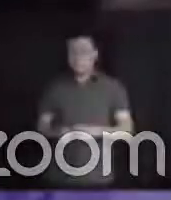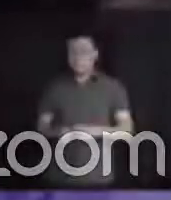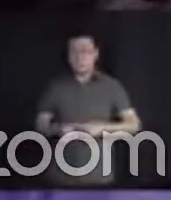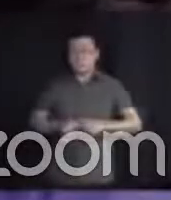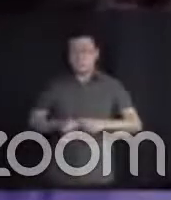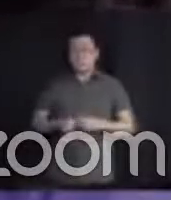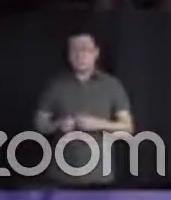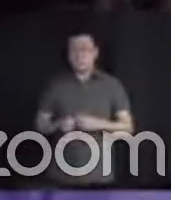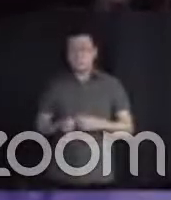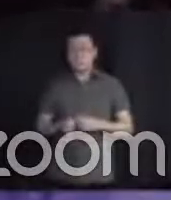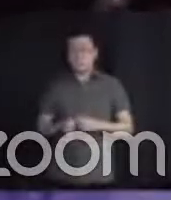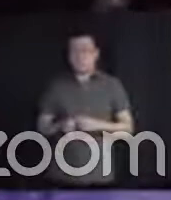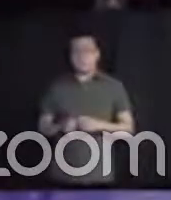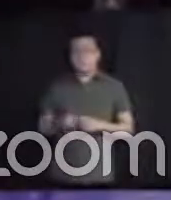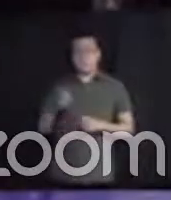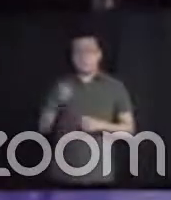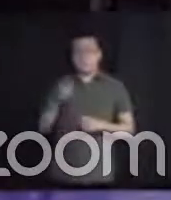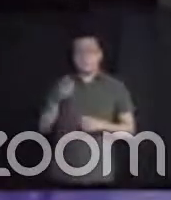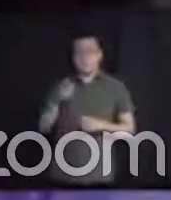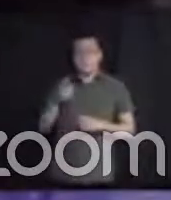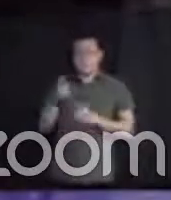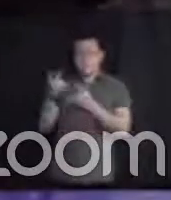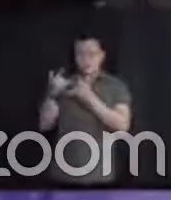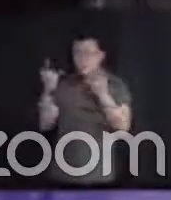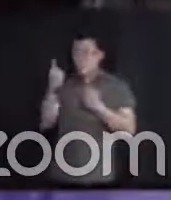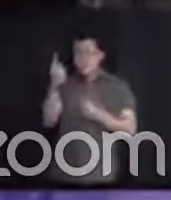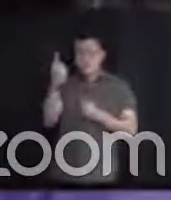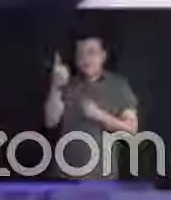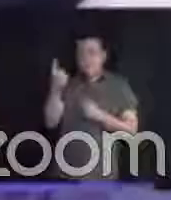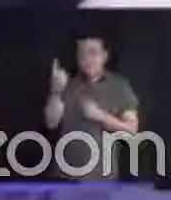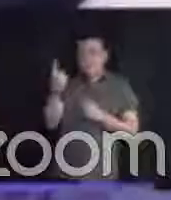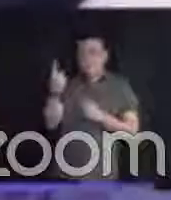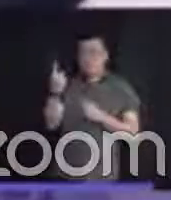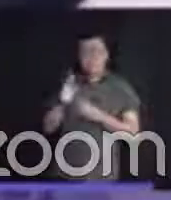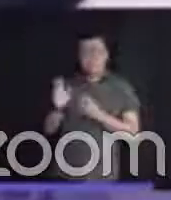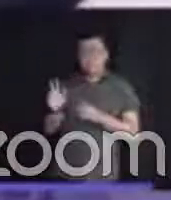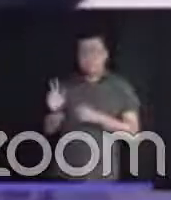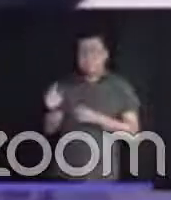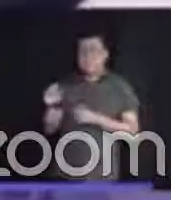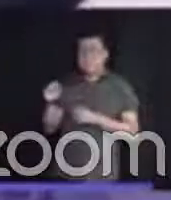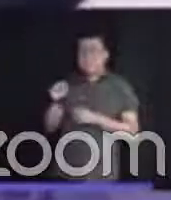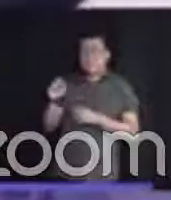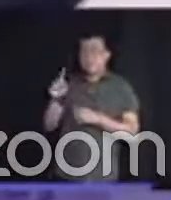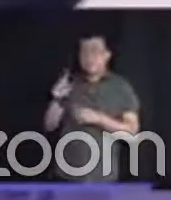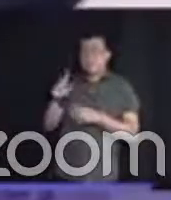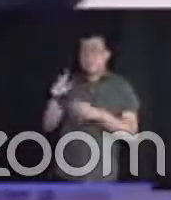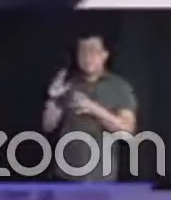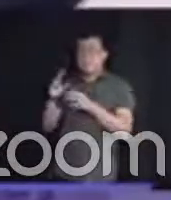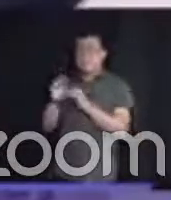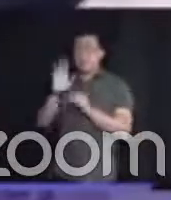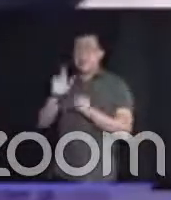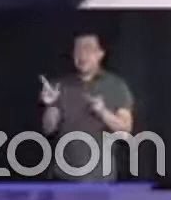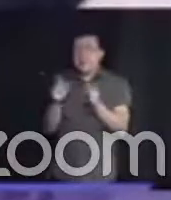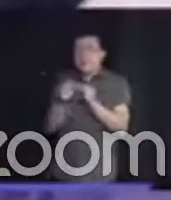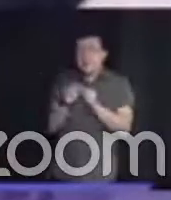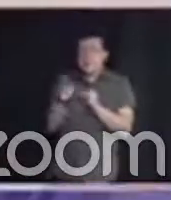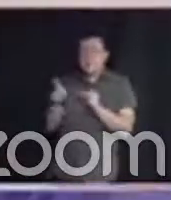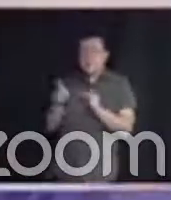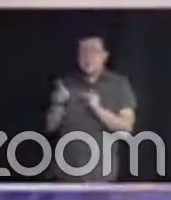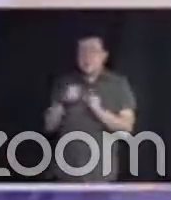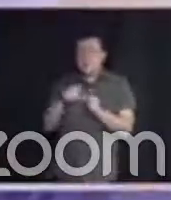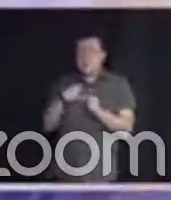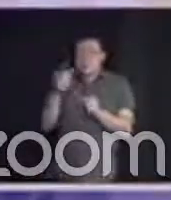Acaban de resumir todo el fin de semana en un testimonio. ¿Están de acuerdo o no? Yo ya quería que acabara